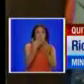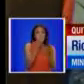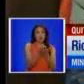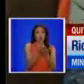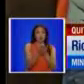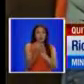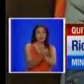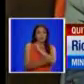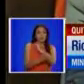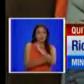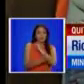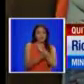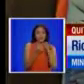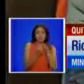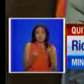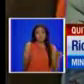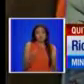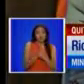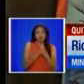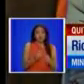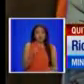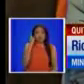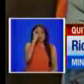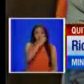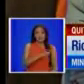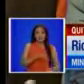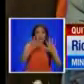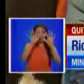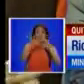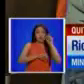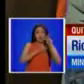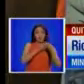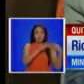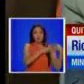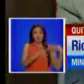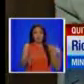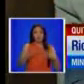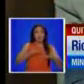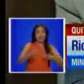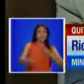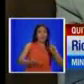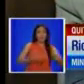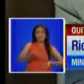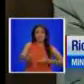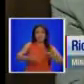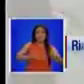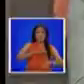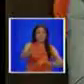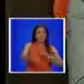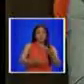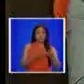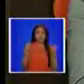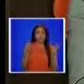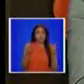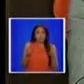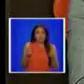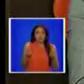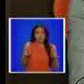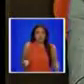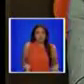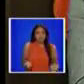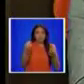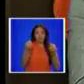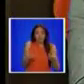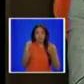es insostenible luego de 10 años de un manejo irresponsable de las cuentas estatales, y que además hoy ve